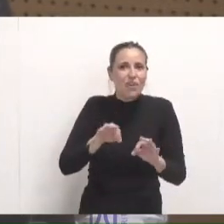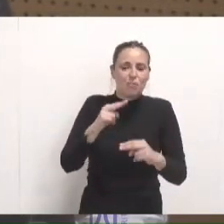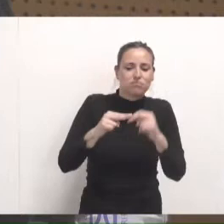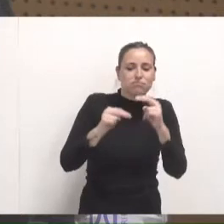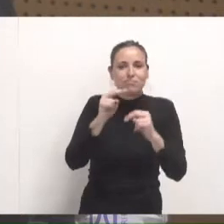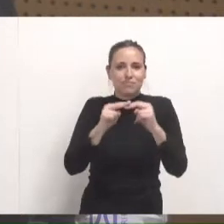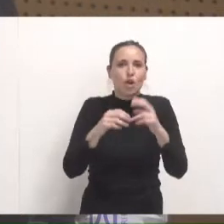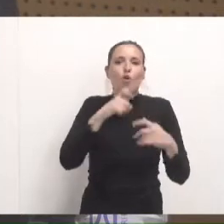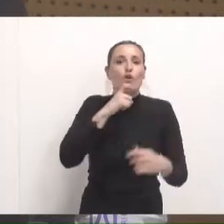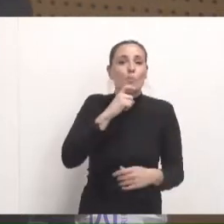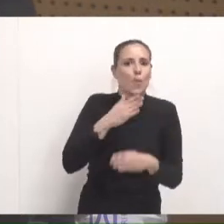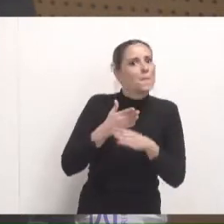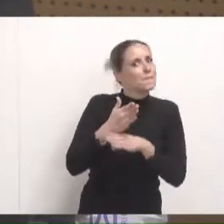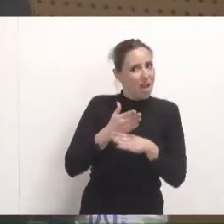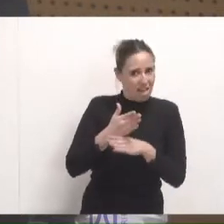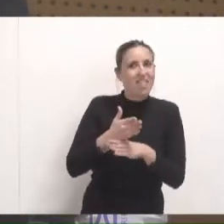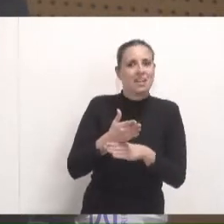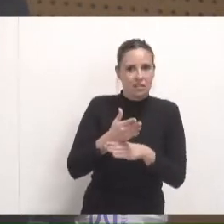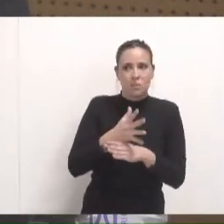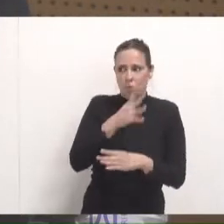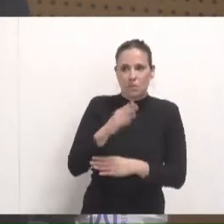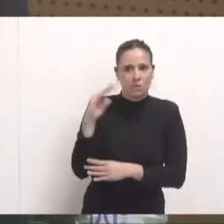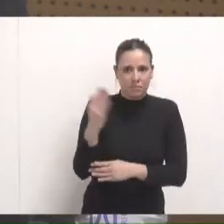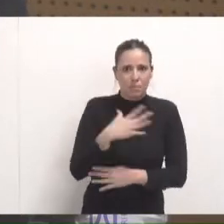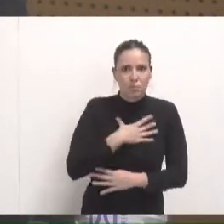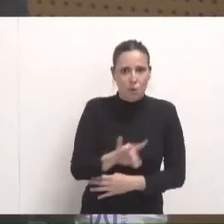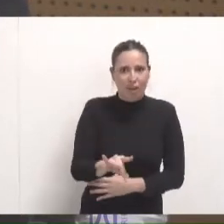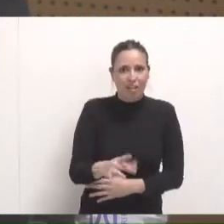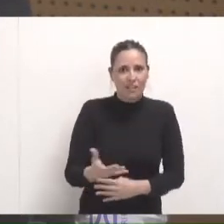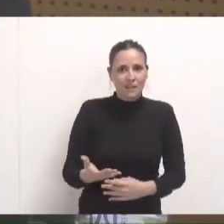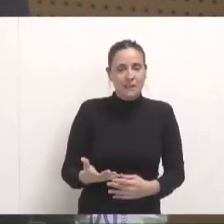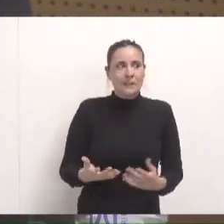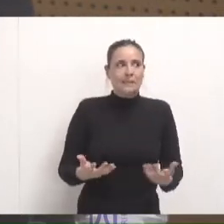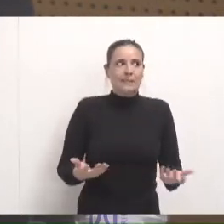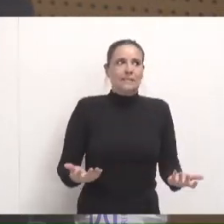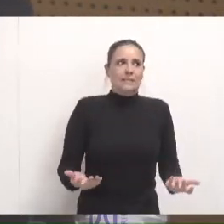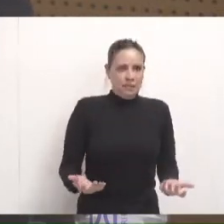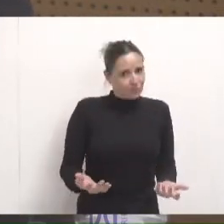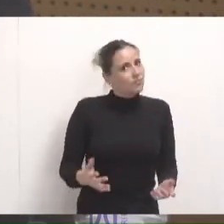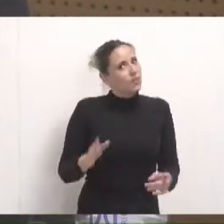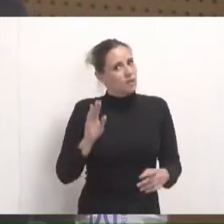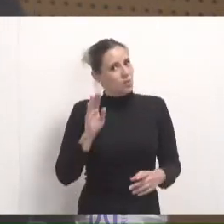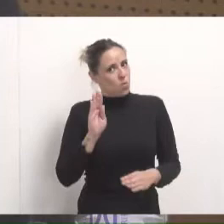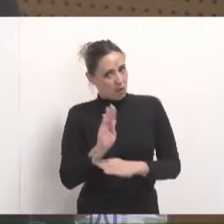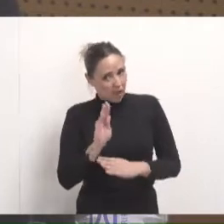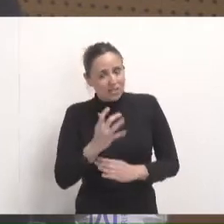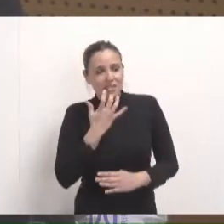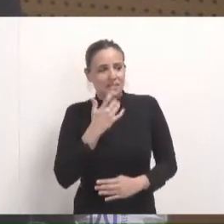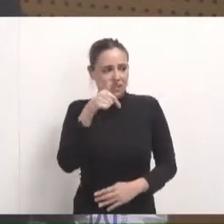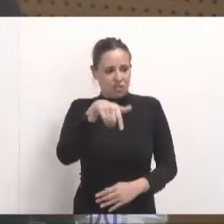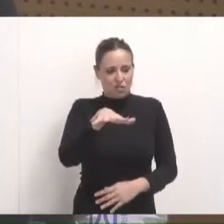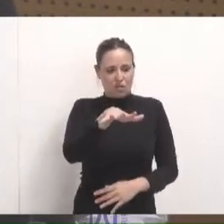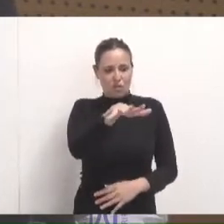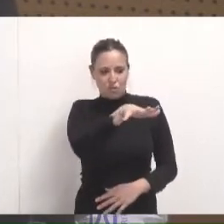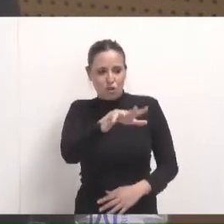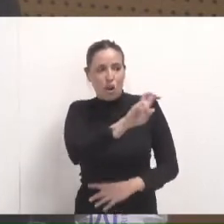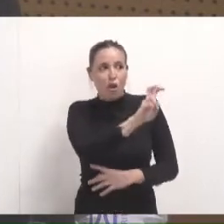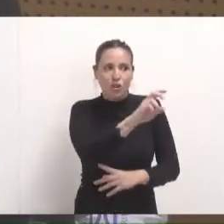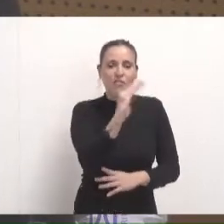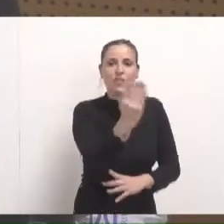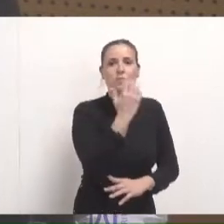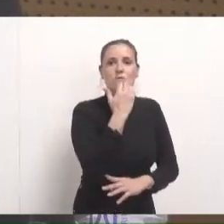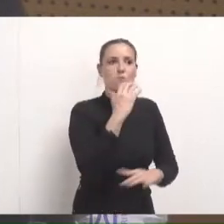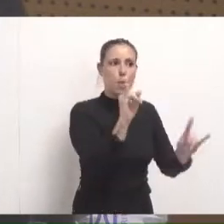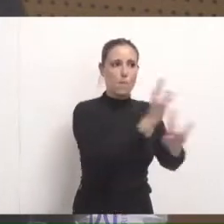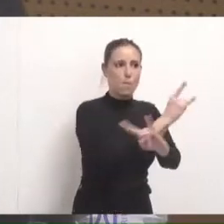queremos ni pensar, queremos que esa hipótesis nunca se verifique, bueno, si esto pudiera llegar a afectar a otros espacios como el Monte Verde, como